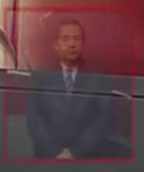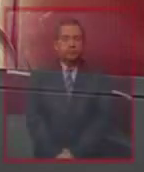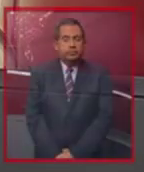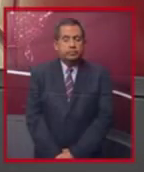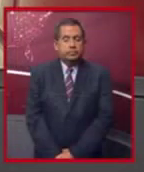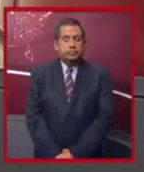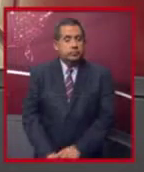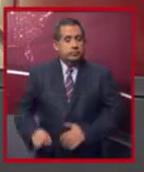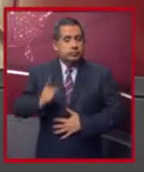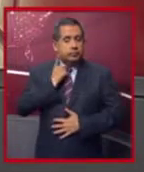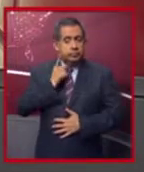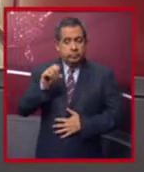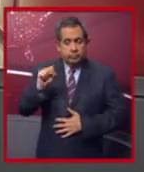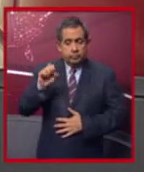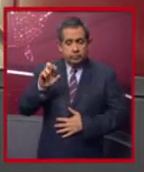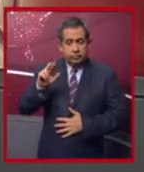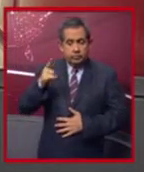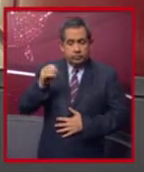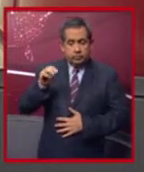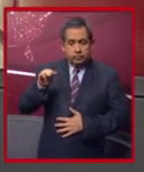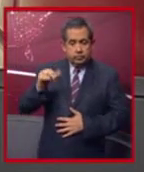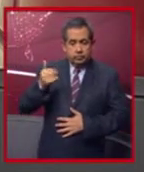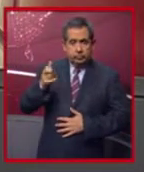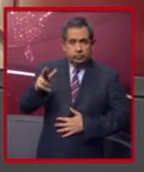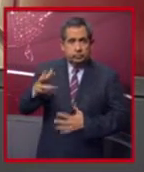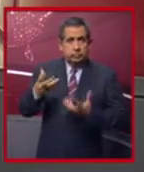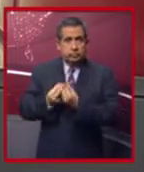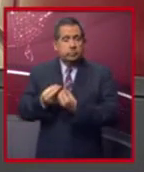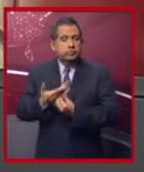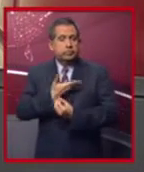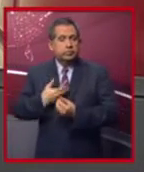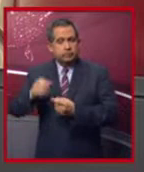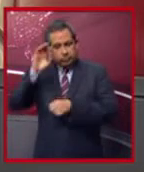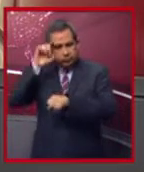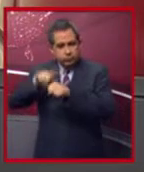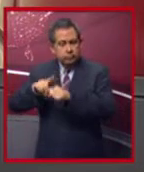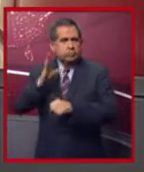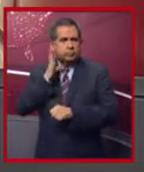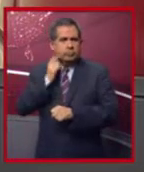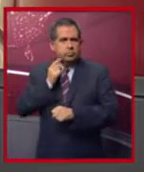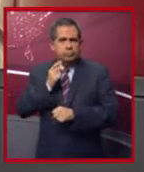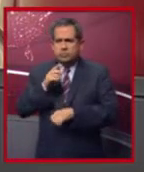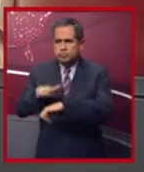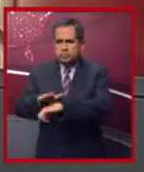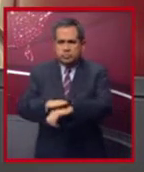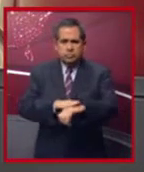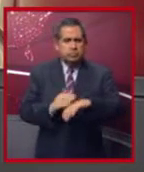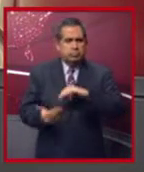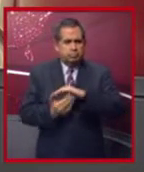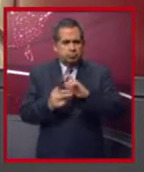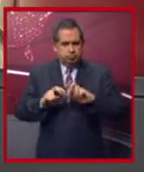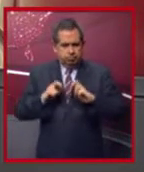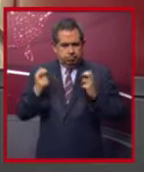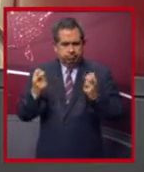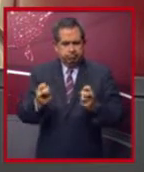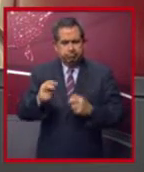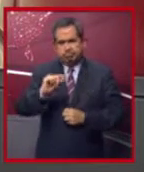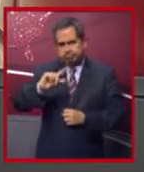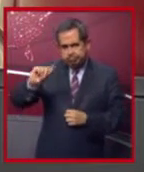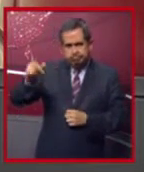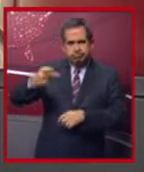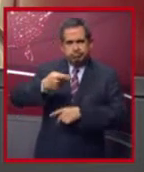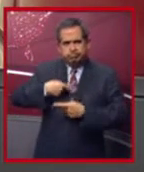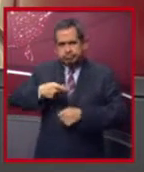diputado Sergio Mayer Bretón, presidente de la Comisión de Cultura en la Cámara de Diputados, organizó una mesa de trabajo en la que participaron funcionarios, investigadores y especialistas